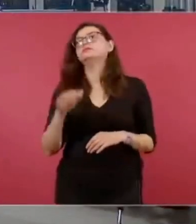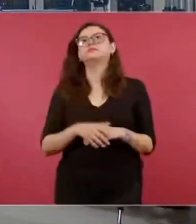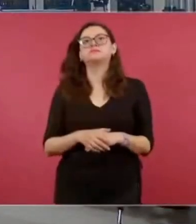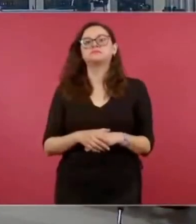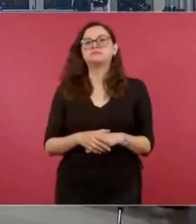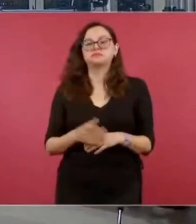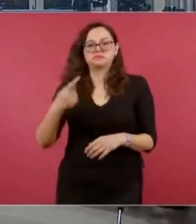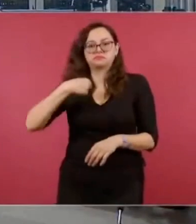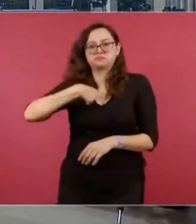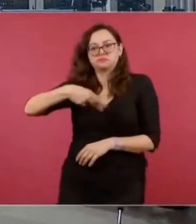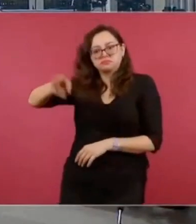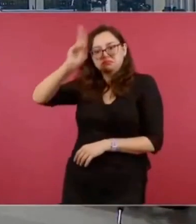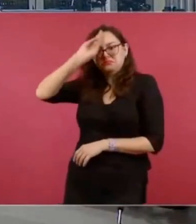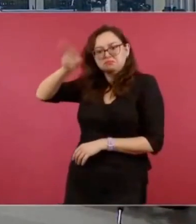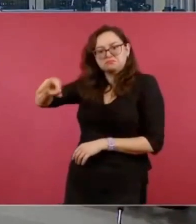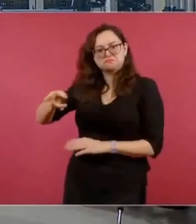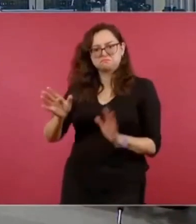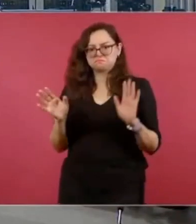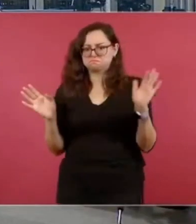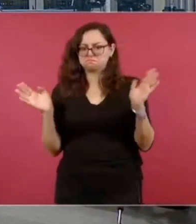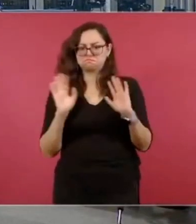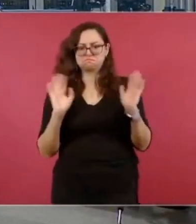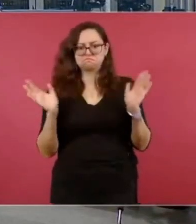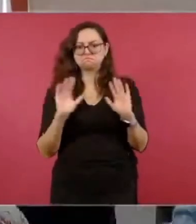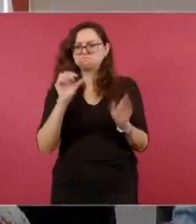todos los de